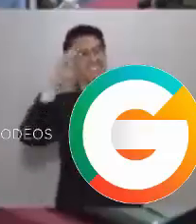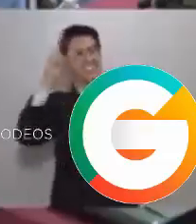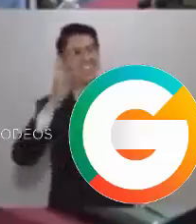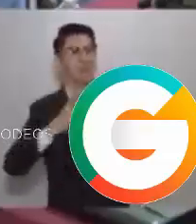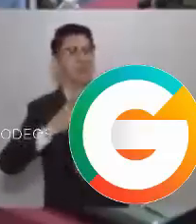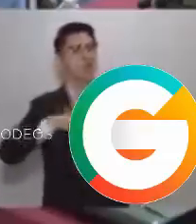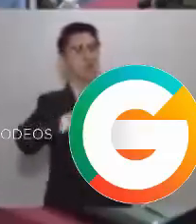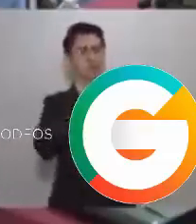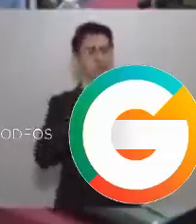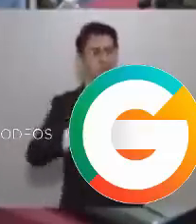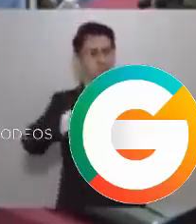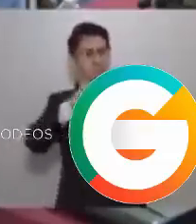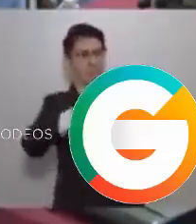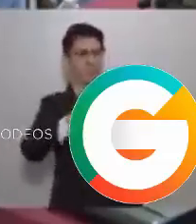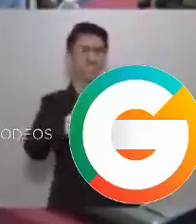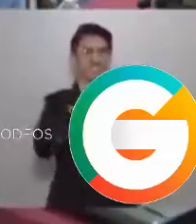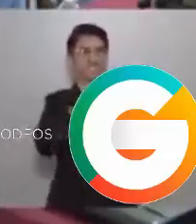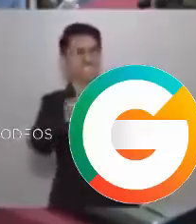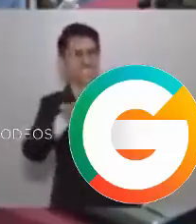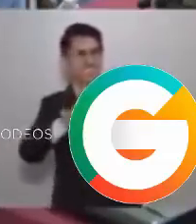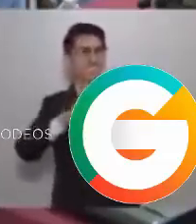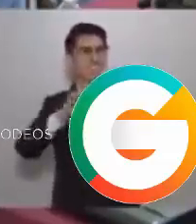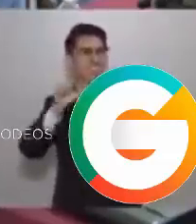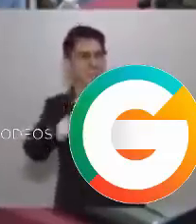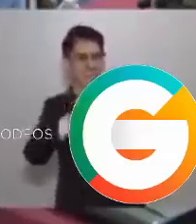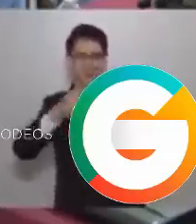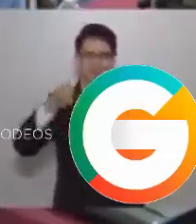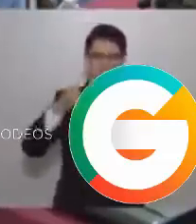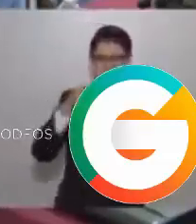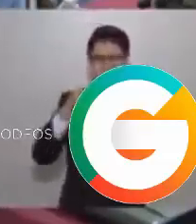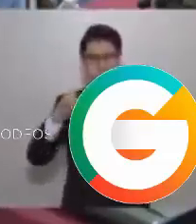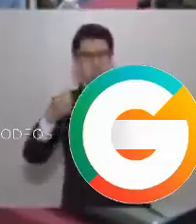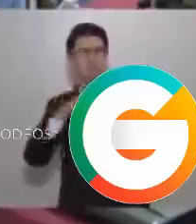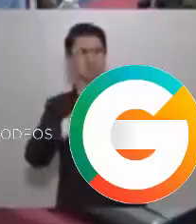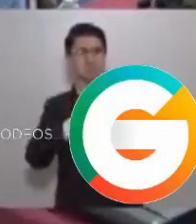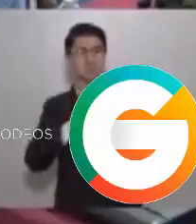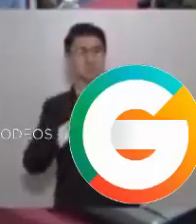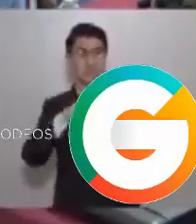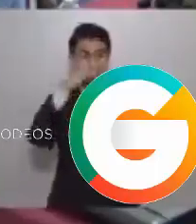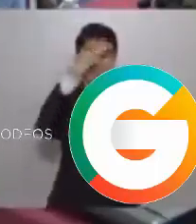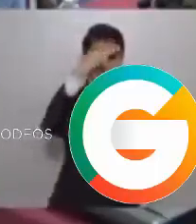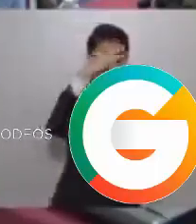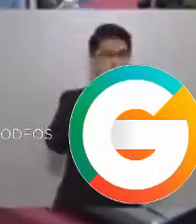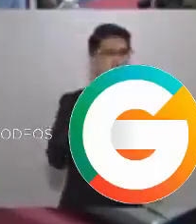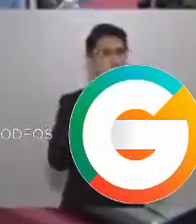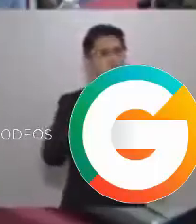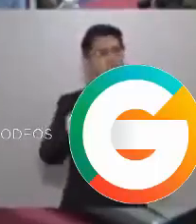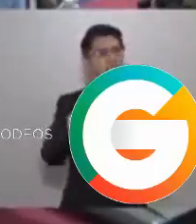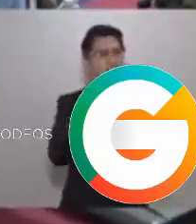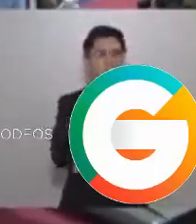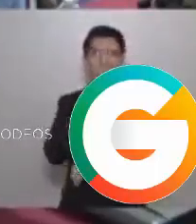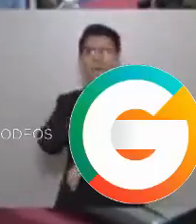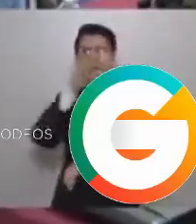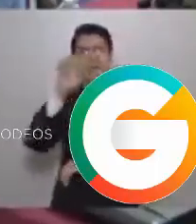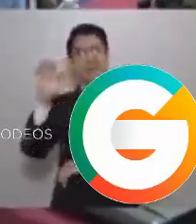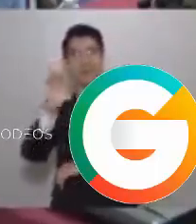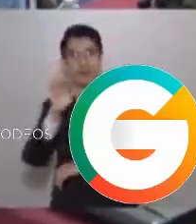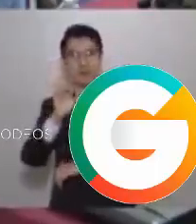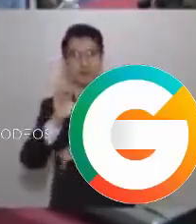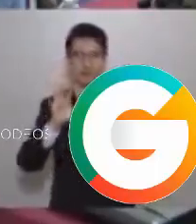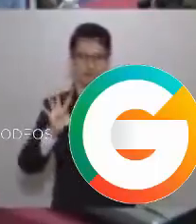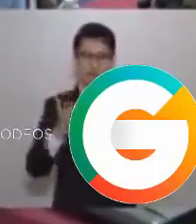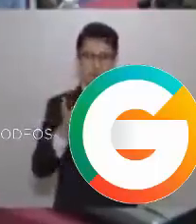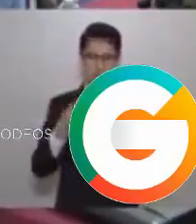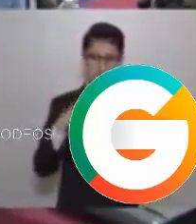no detectaron si en la información que se ha manejado oficialmente mencionaban que era una persona que era investigada? Es una pregunta. Y